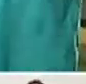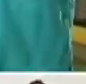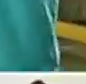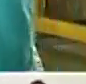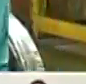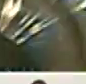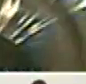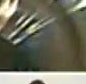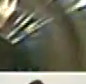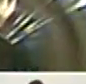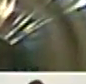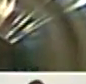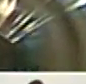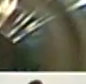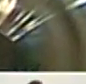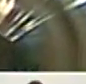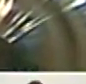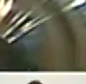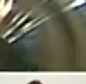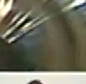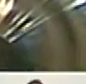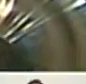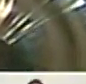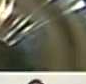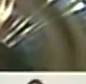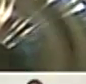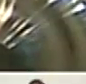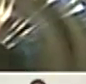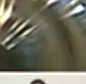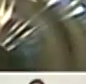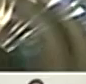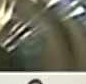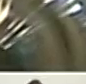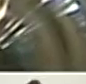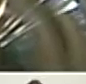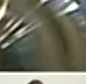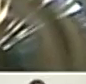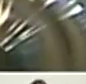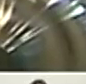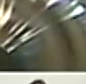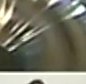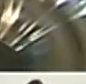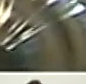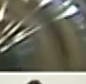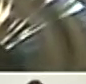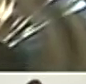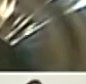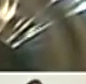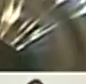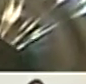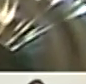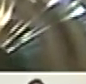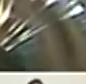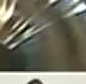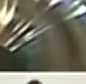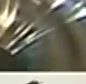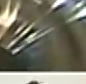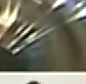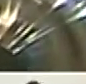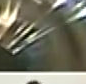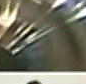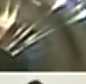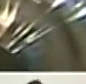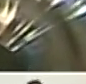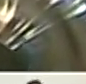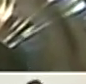que va debajo del tren. Lo que va debajo, o sea, el tren va encima de esto que está aquí. Lo soporta el buggy. Lo soporta. Lo tracciona el buggy.